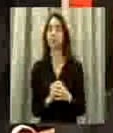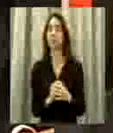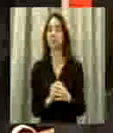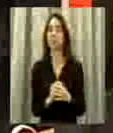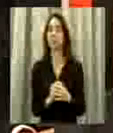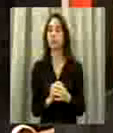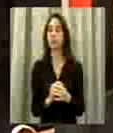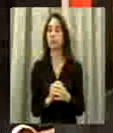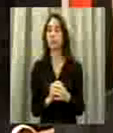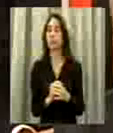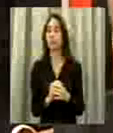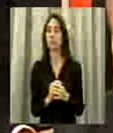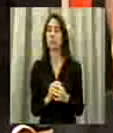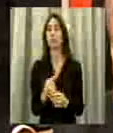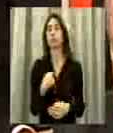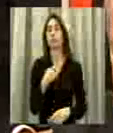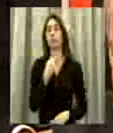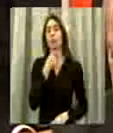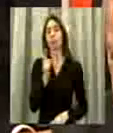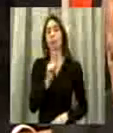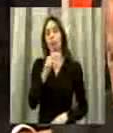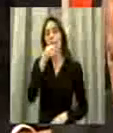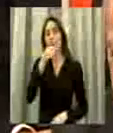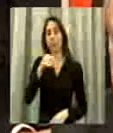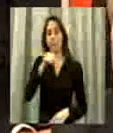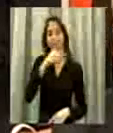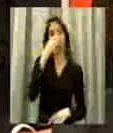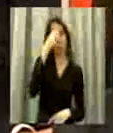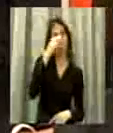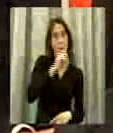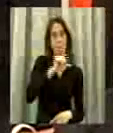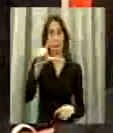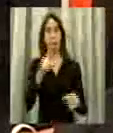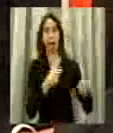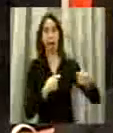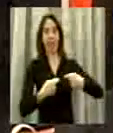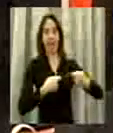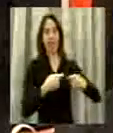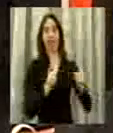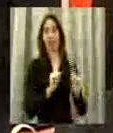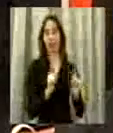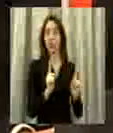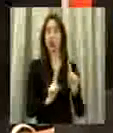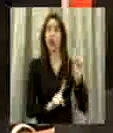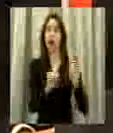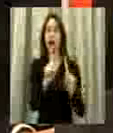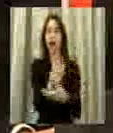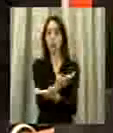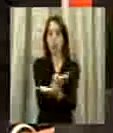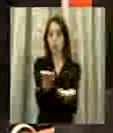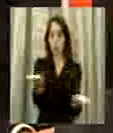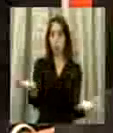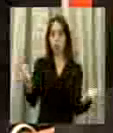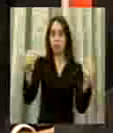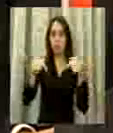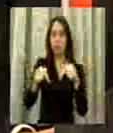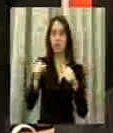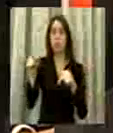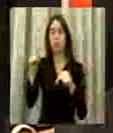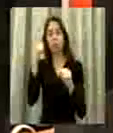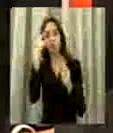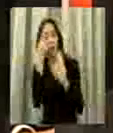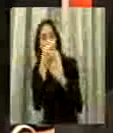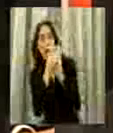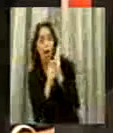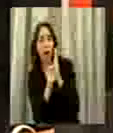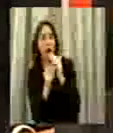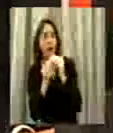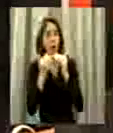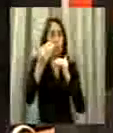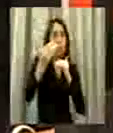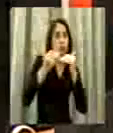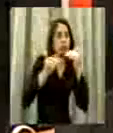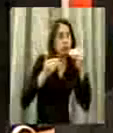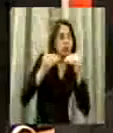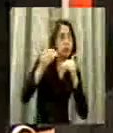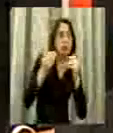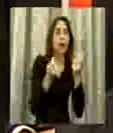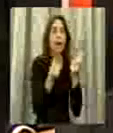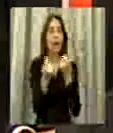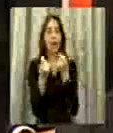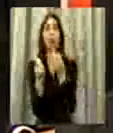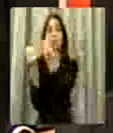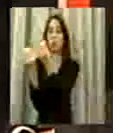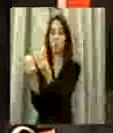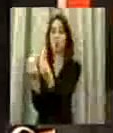no quiero decir que este sea un mal negocio. Era algo que algunos de ustedes que están acá se dedican a la proyección económica, está muy bien,